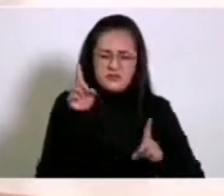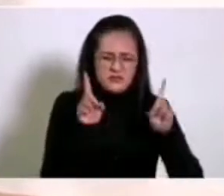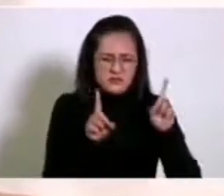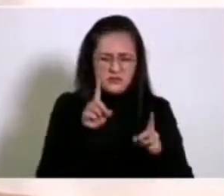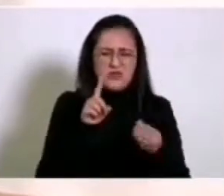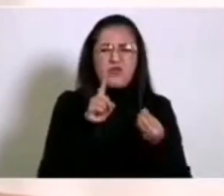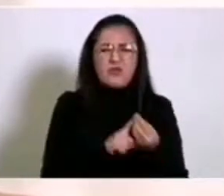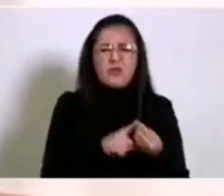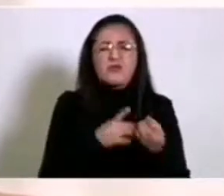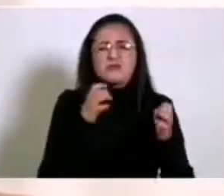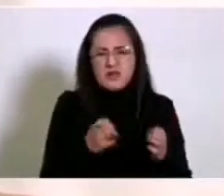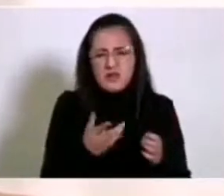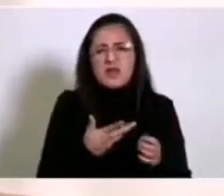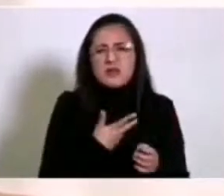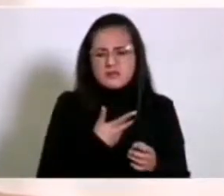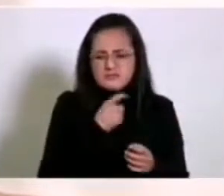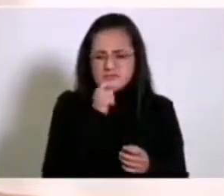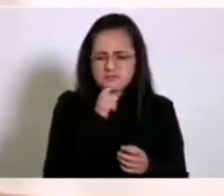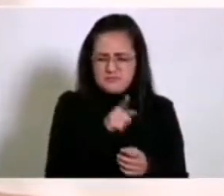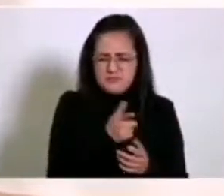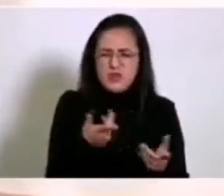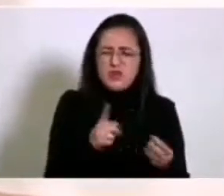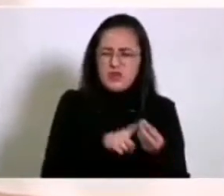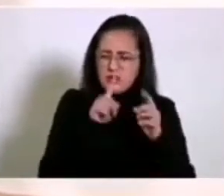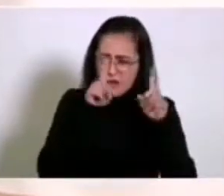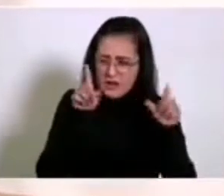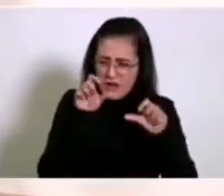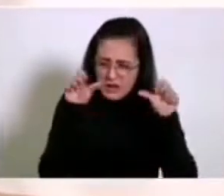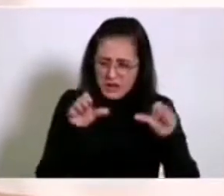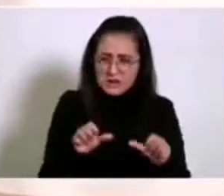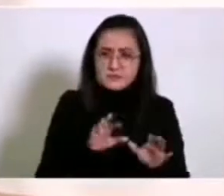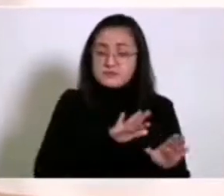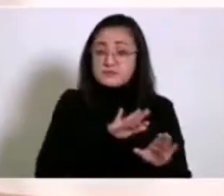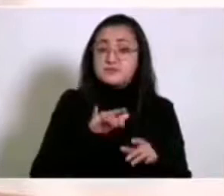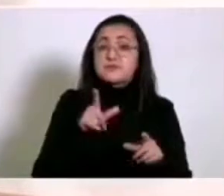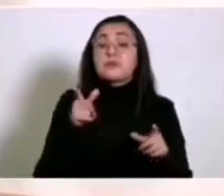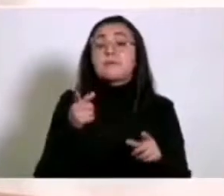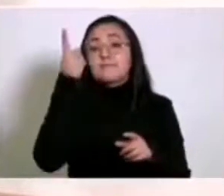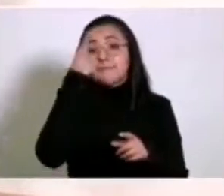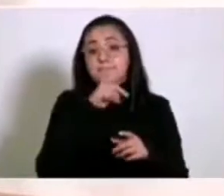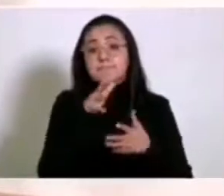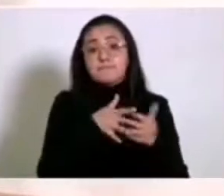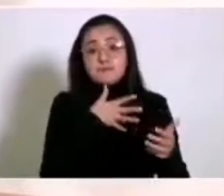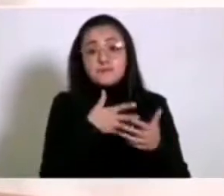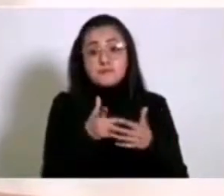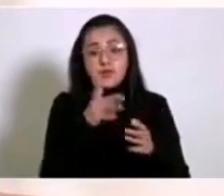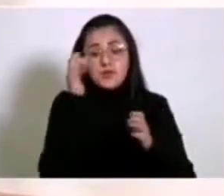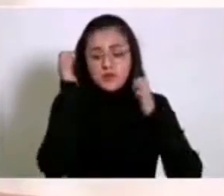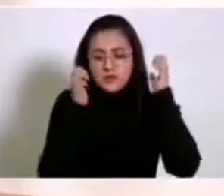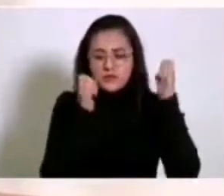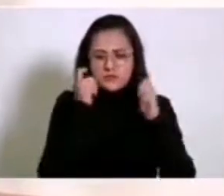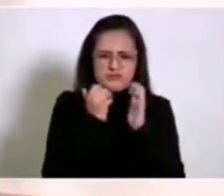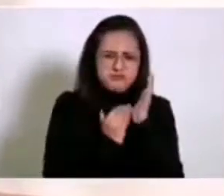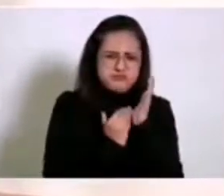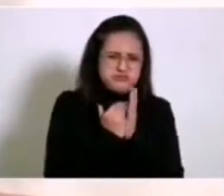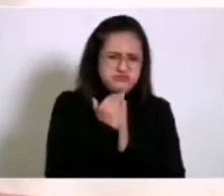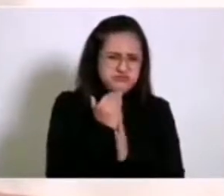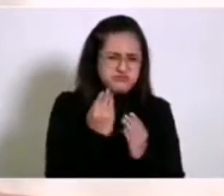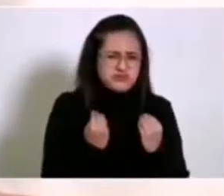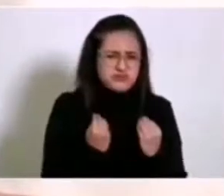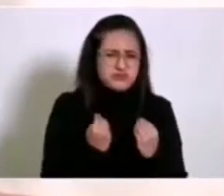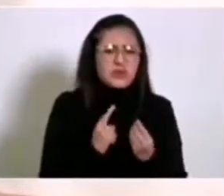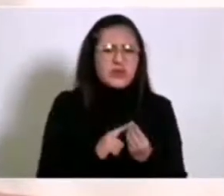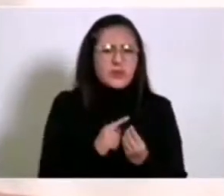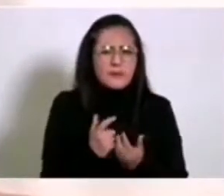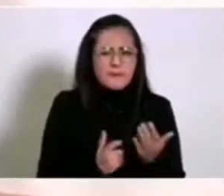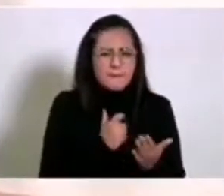se puede contener bienes de este tipo además de ello se importó obras para exposiciones temporales con costos excesivos elevados lo